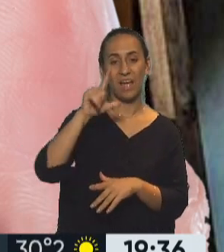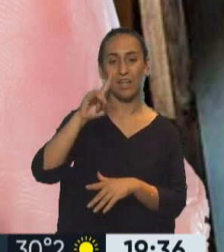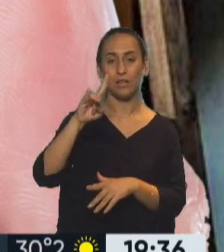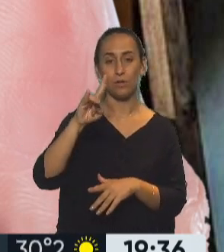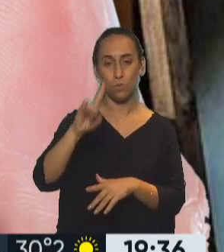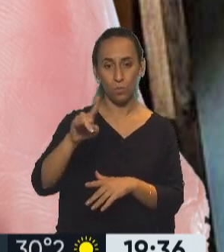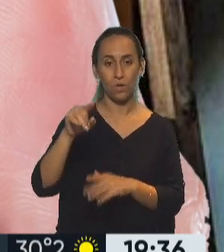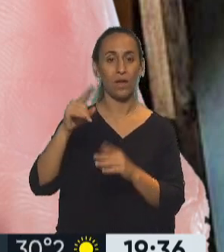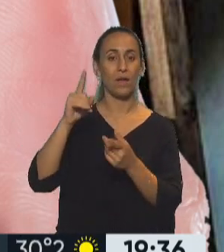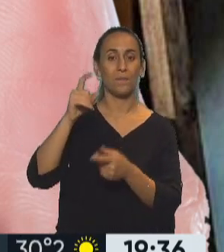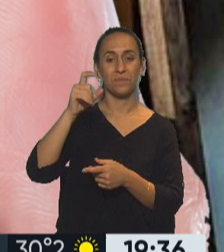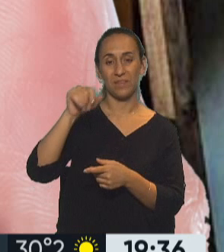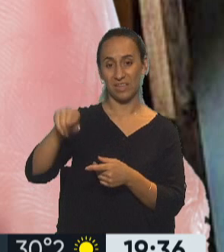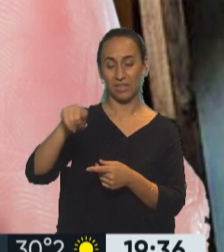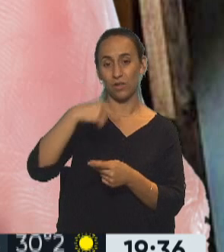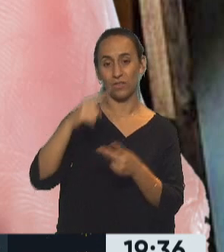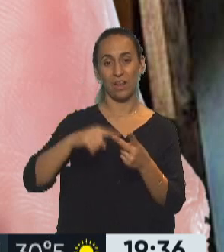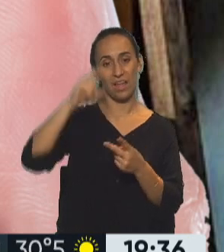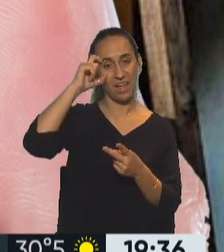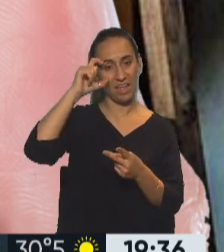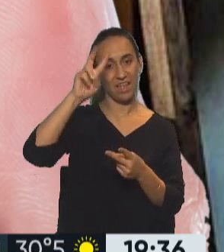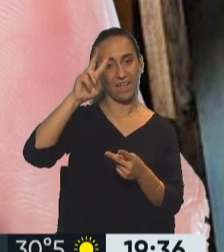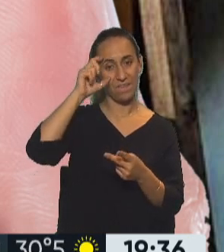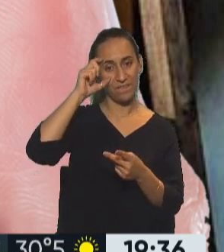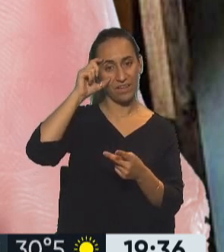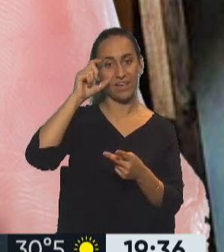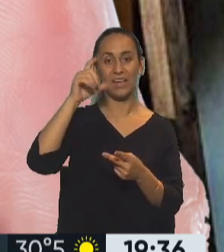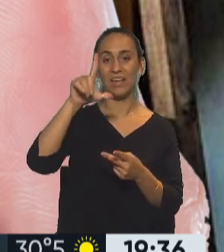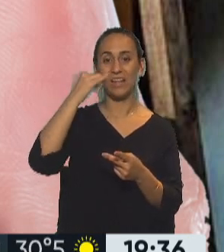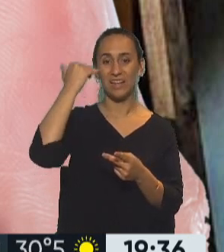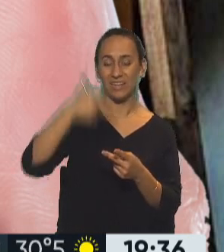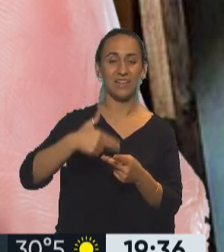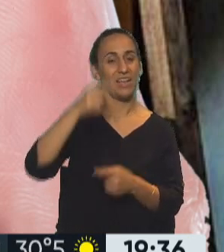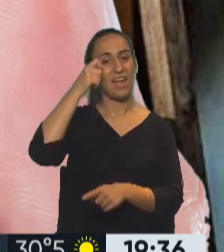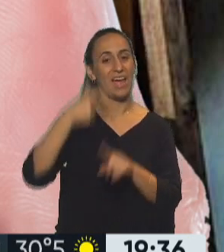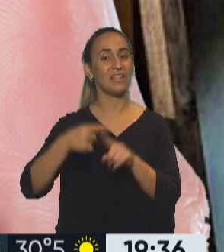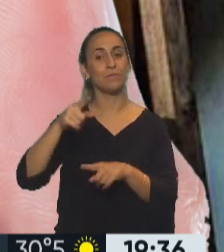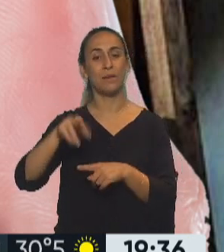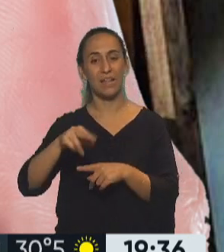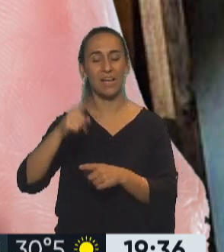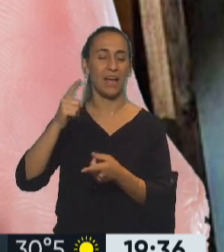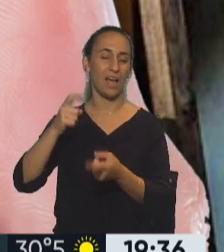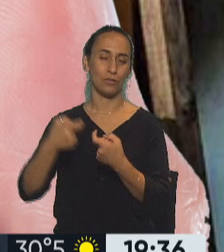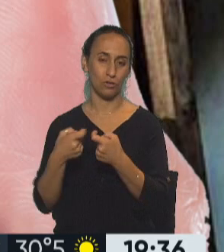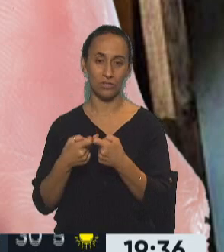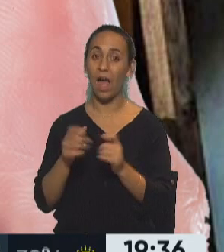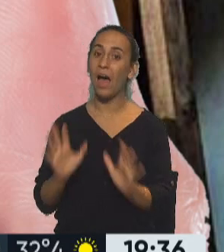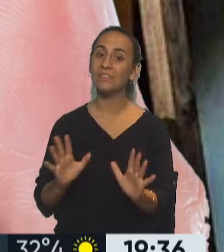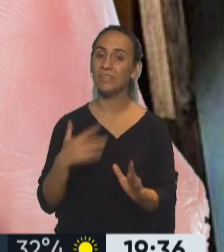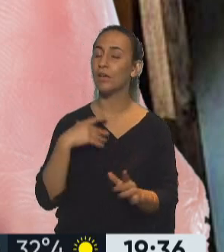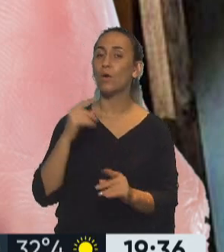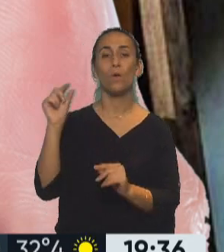bayero y otra Evelyn Evelyn Balboa son su socia y su expareja y así no me pasé responsable